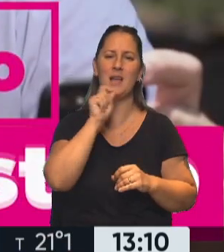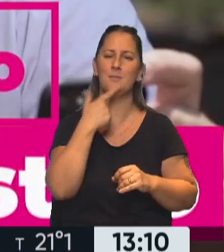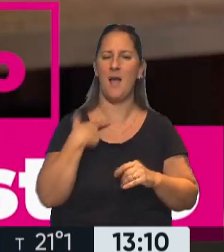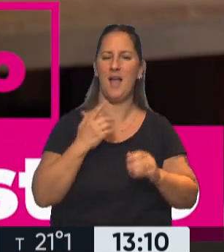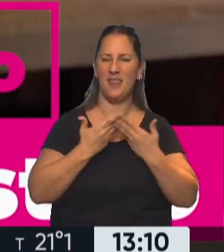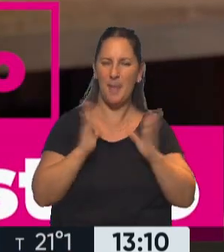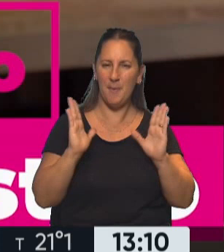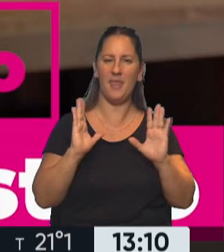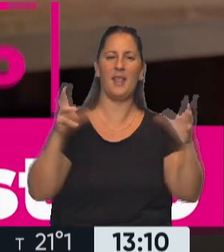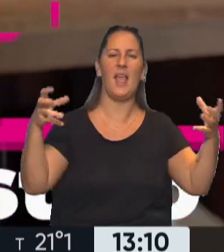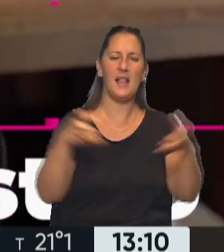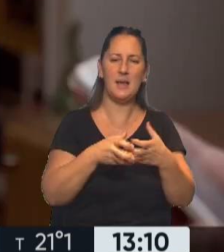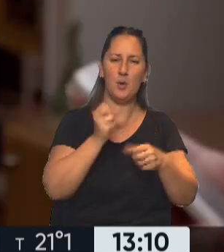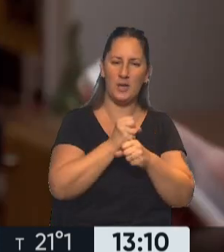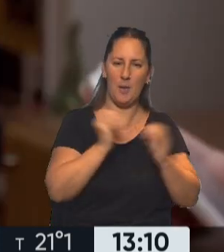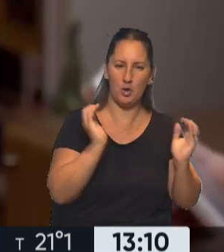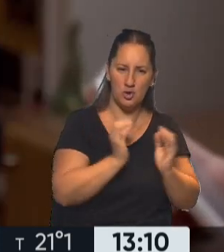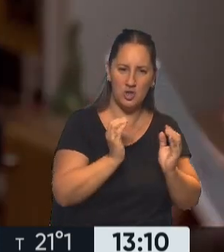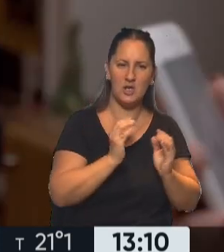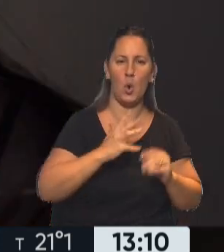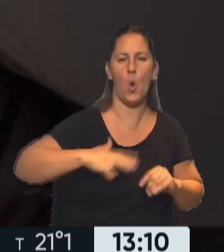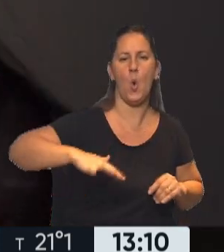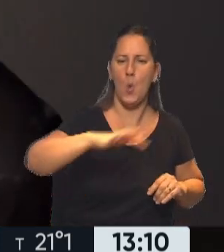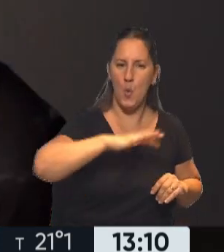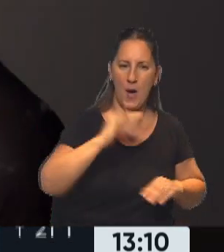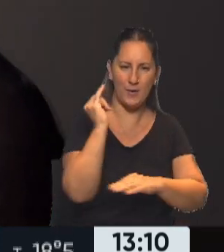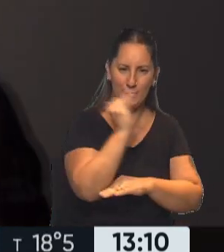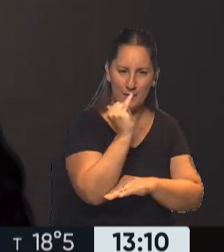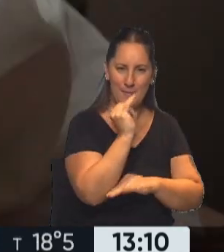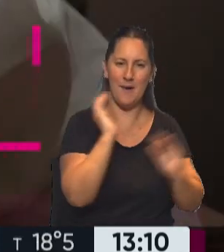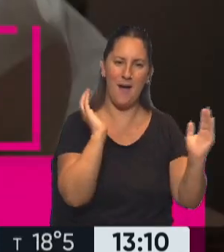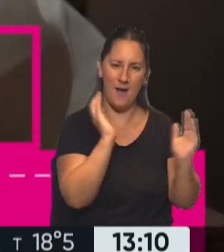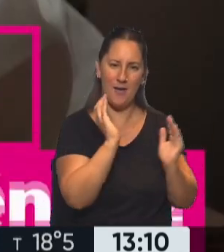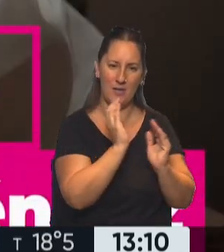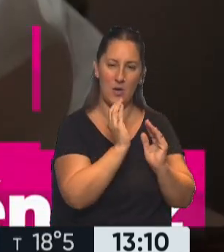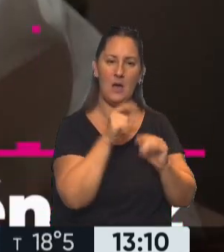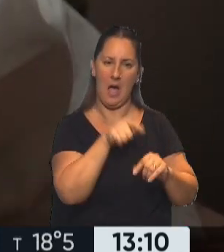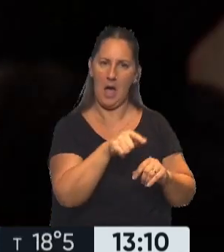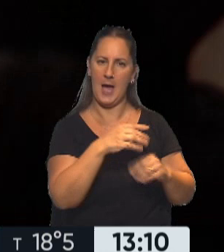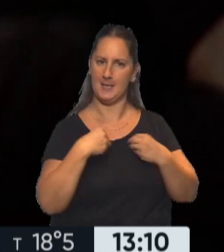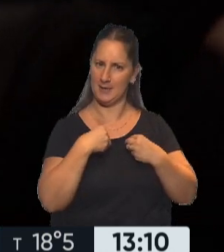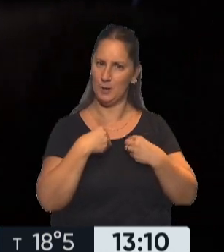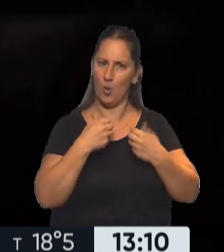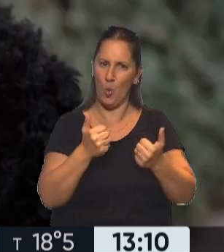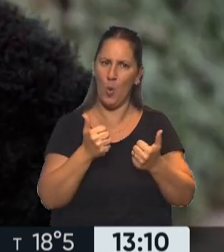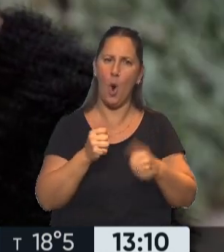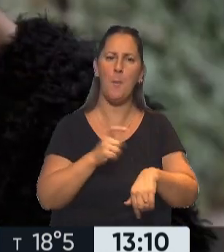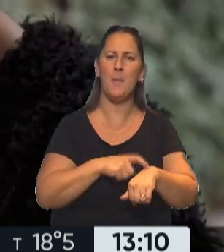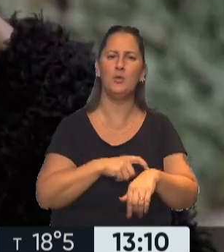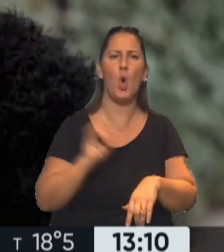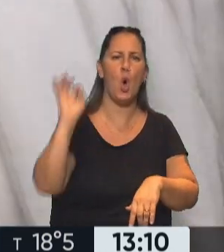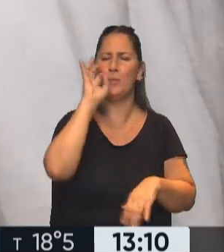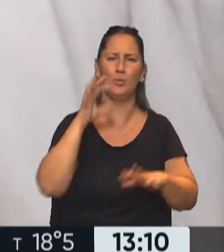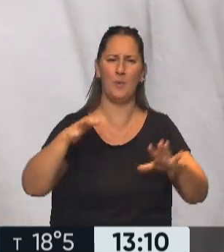con un equipo más pequeño, grabado en el barrio. Y nos hizo mucho sentido y fue la oportunidad perfecta para